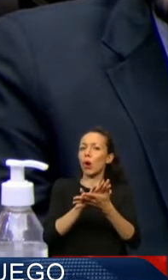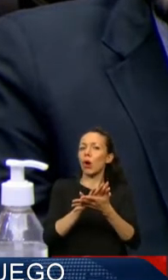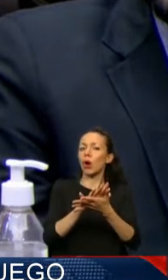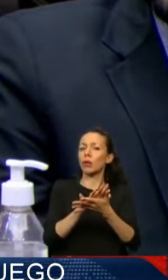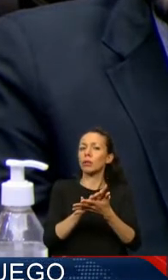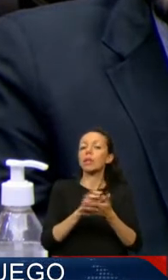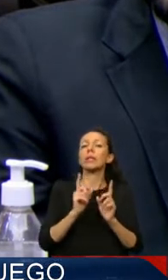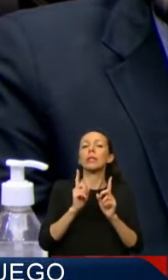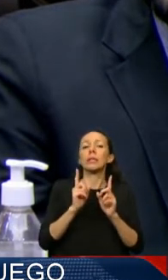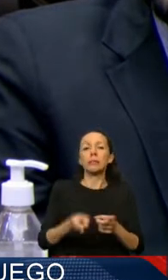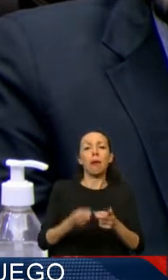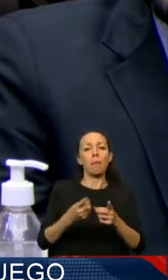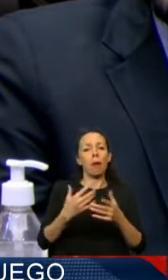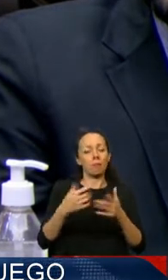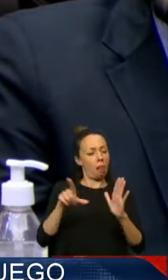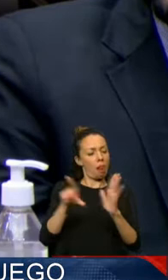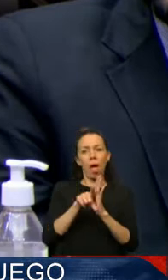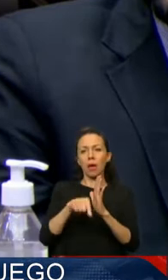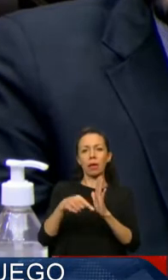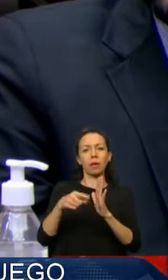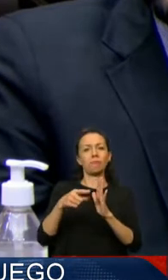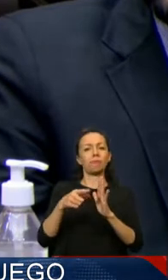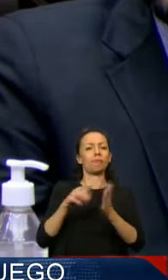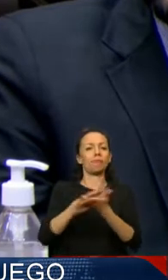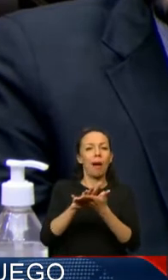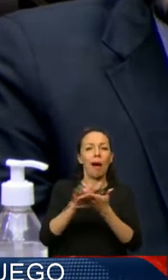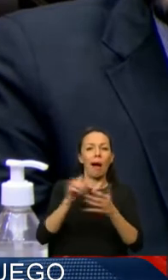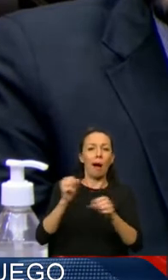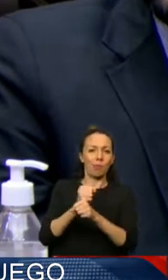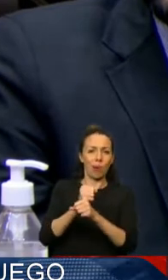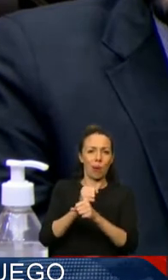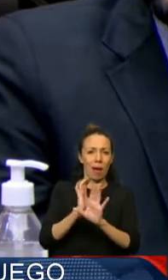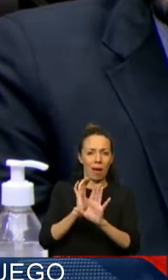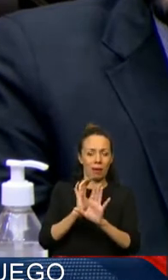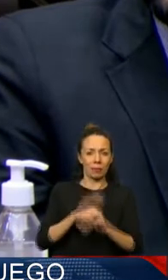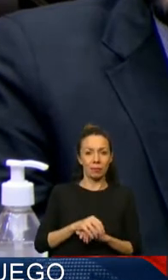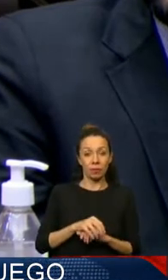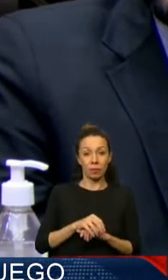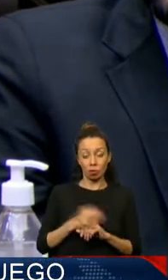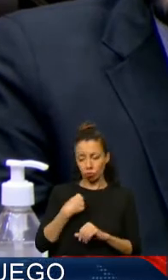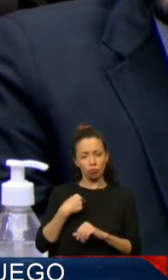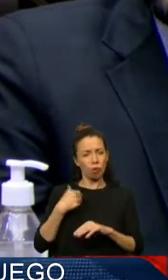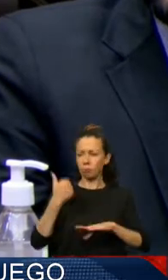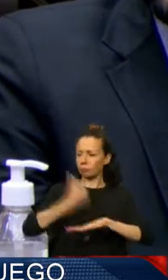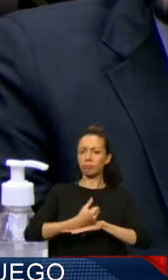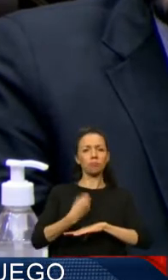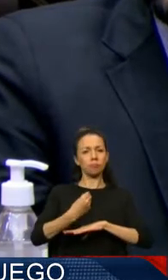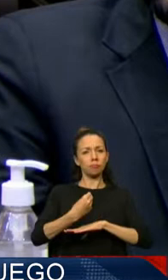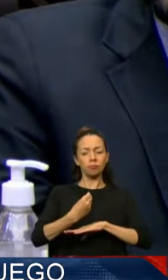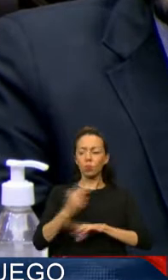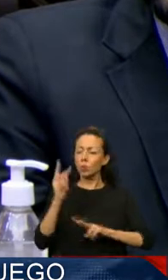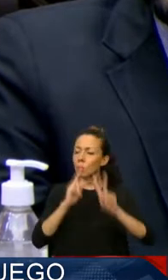tener esta ley aprobada. Vengo aquí en defensa de esos puestos de trabajo. Vengo